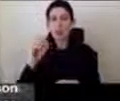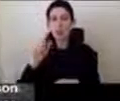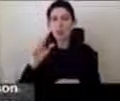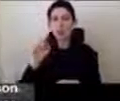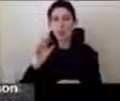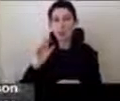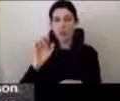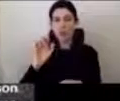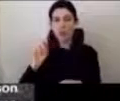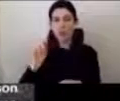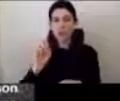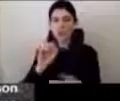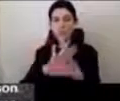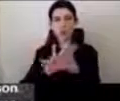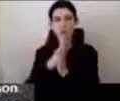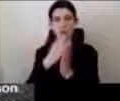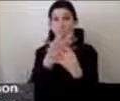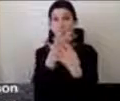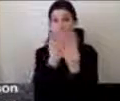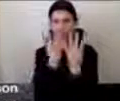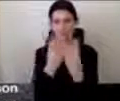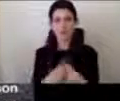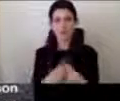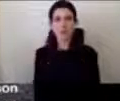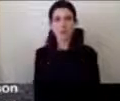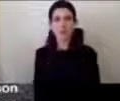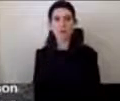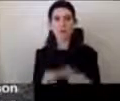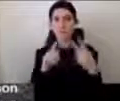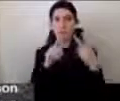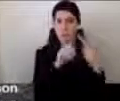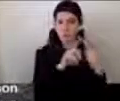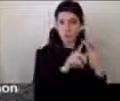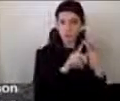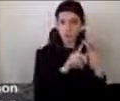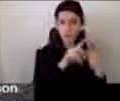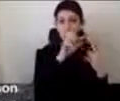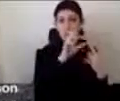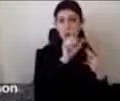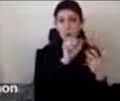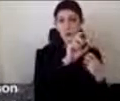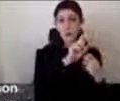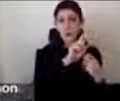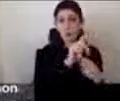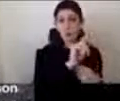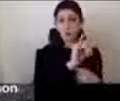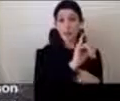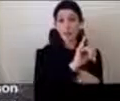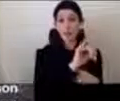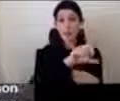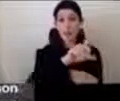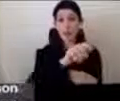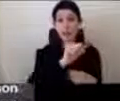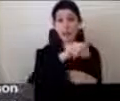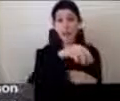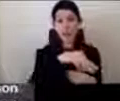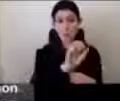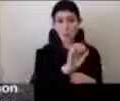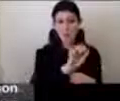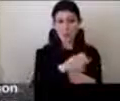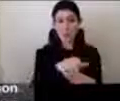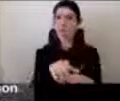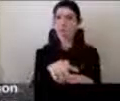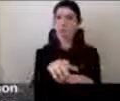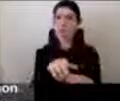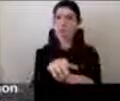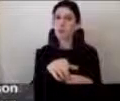Un segundo género es el de los Party Game, que se definen como juegos para